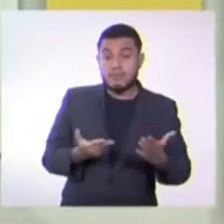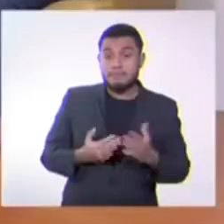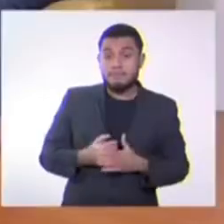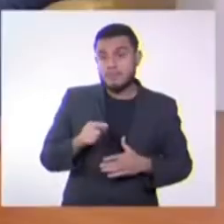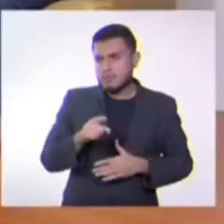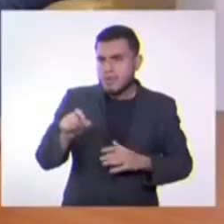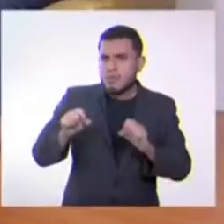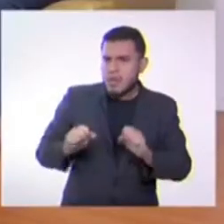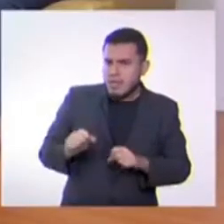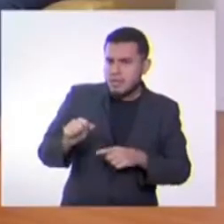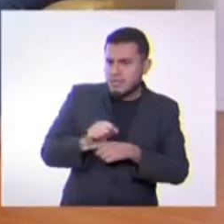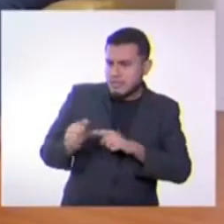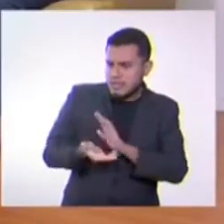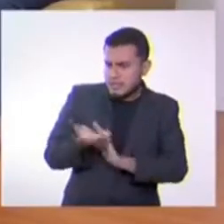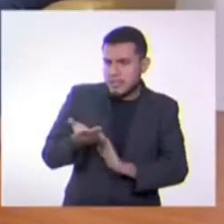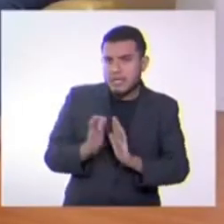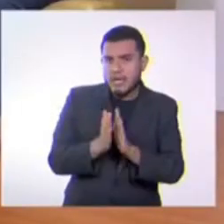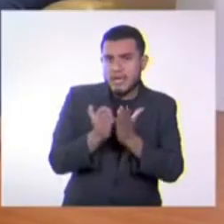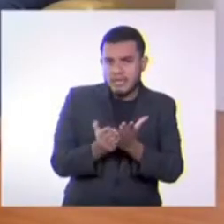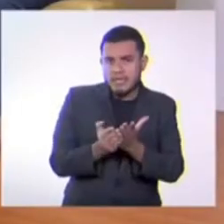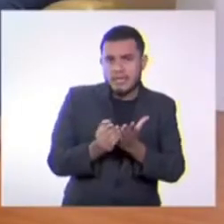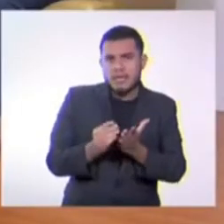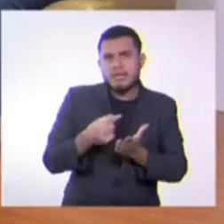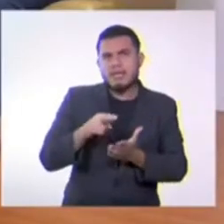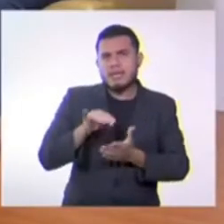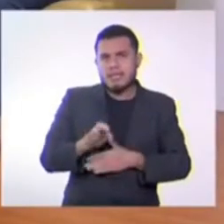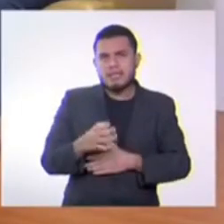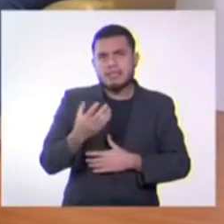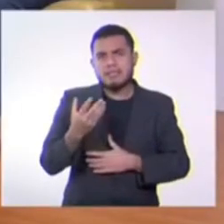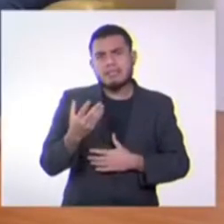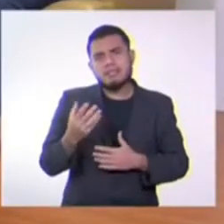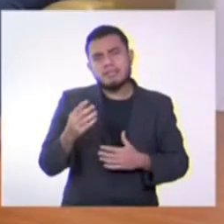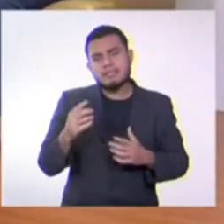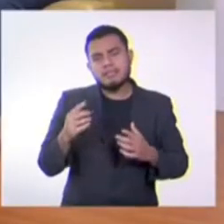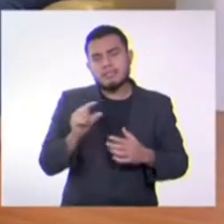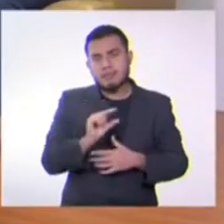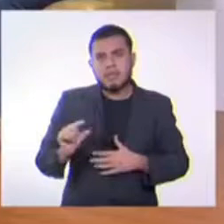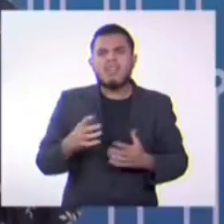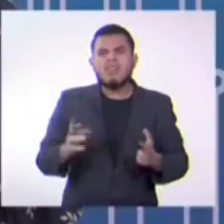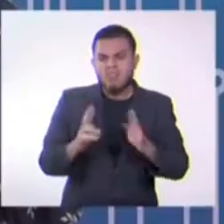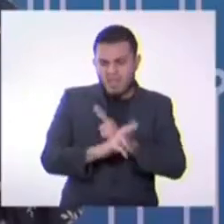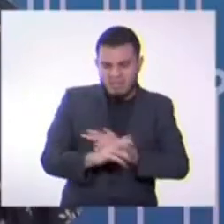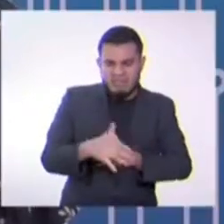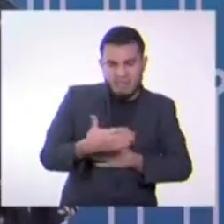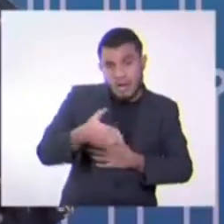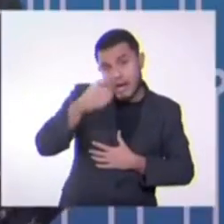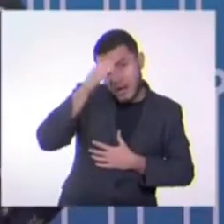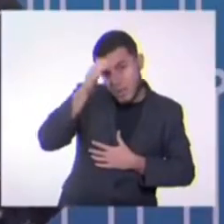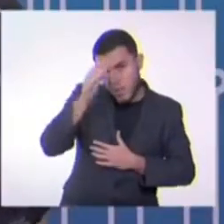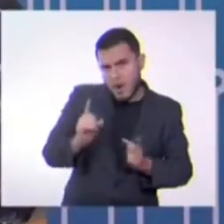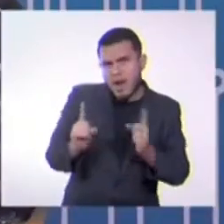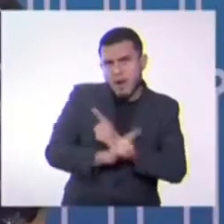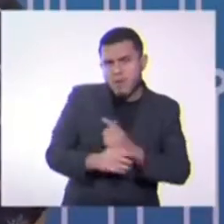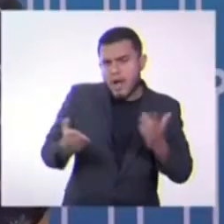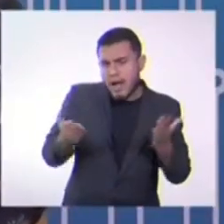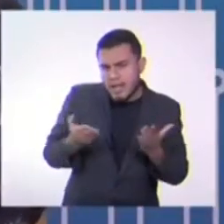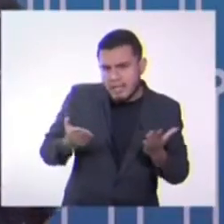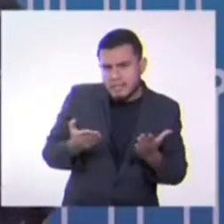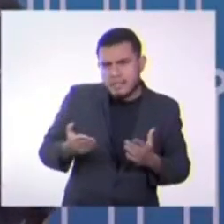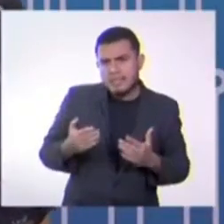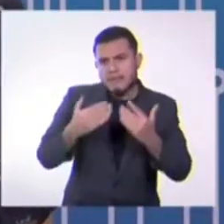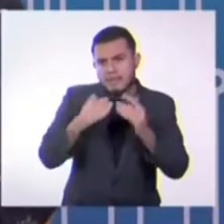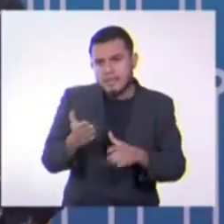ir desarrollando la guía de cada semana. ¿Qué es una reforma? Un cambio, una forma diferente de hacer las cosas. Reformar,